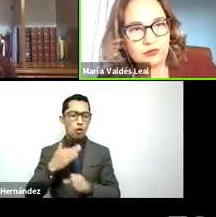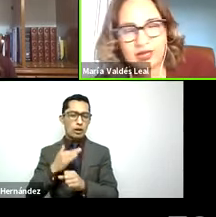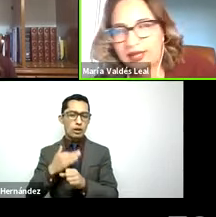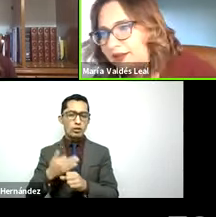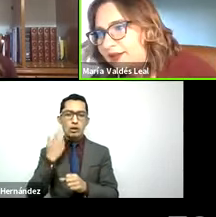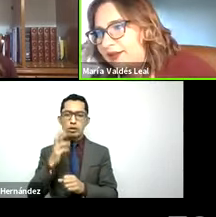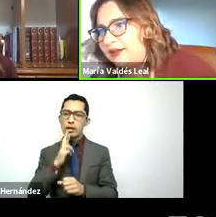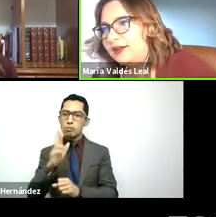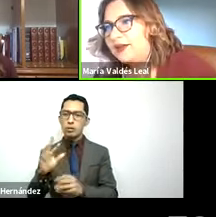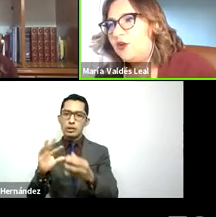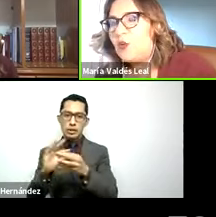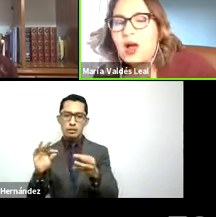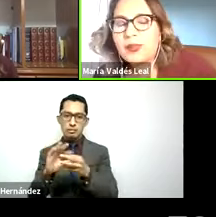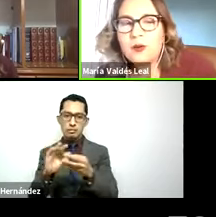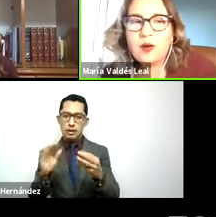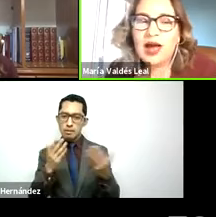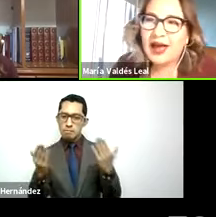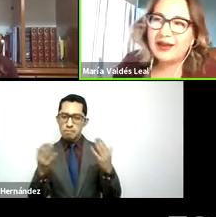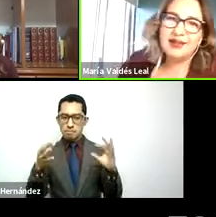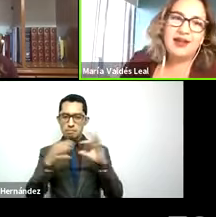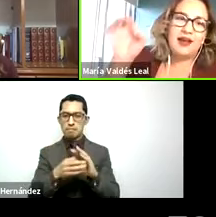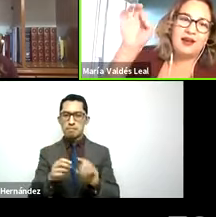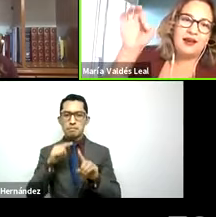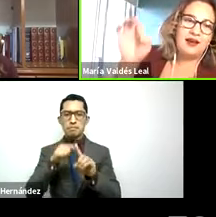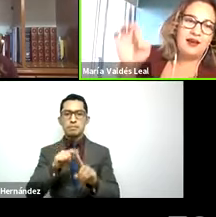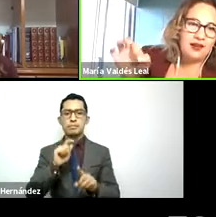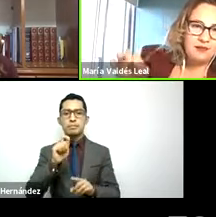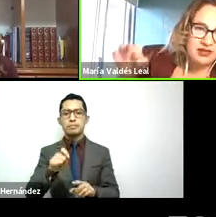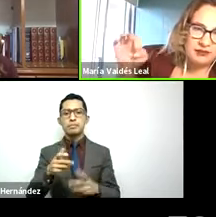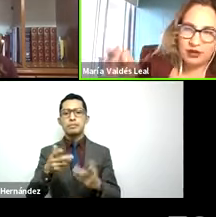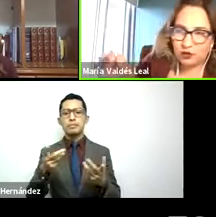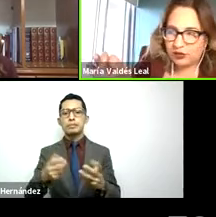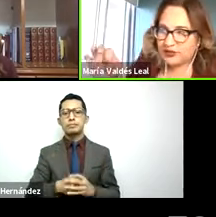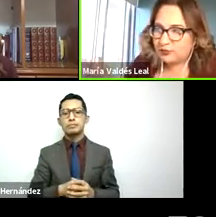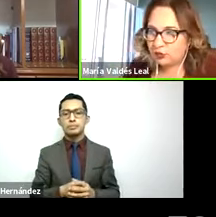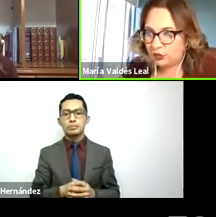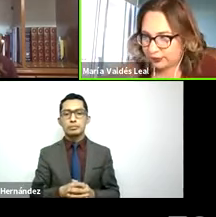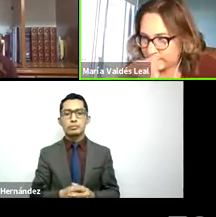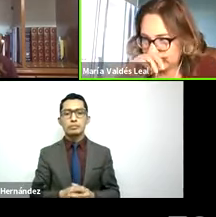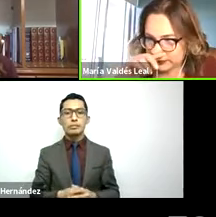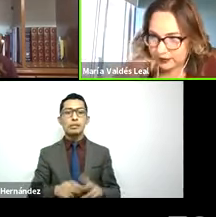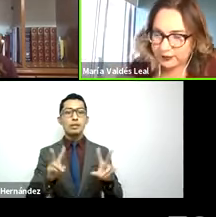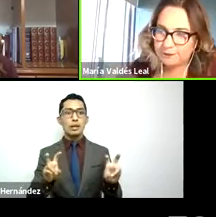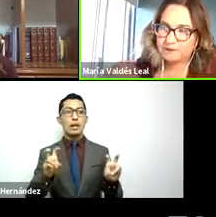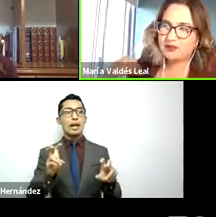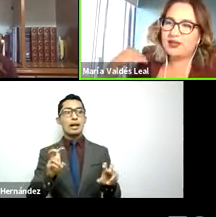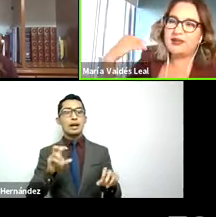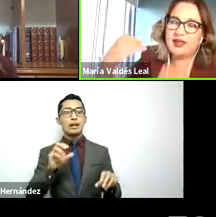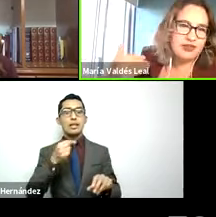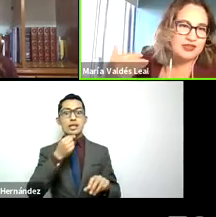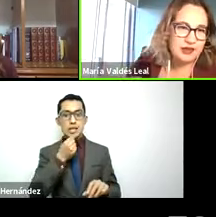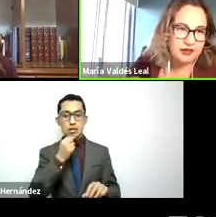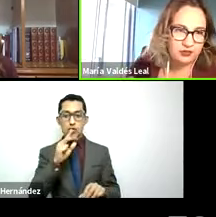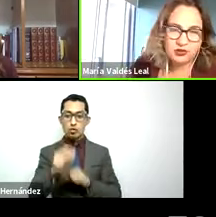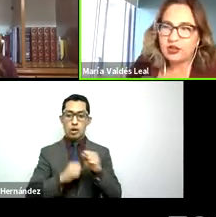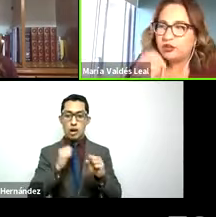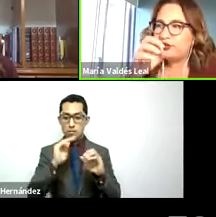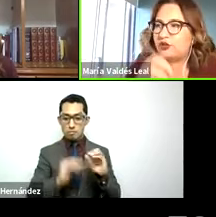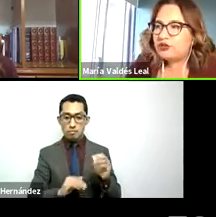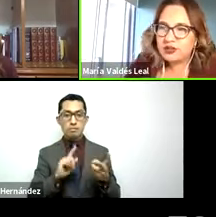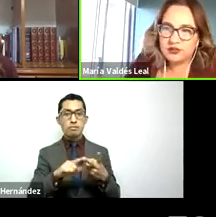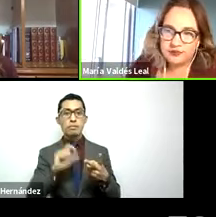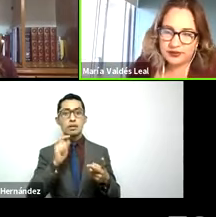de la pregunta. Cuando hay temas de menores involucrados y temas de